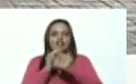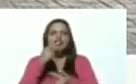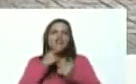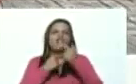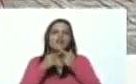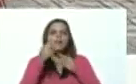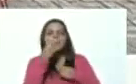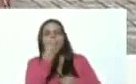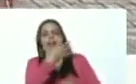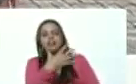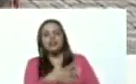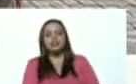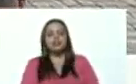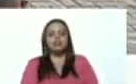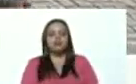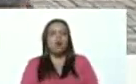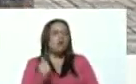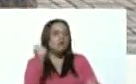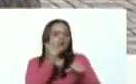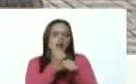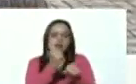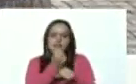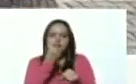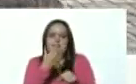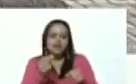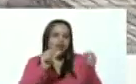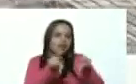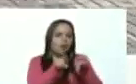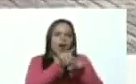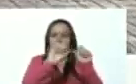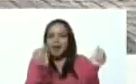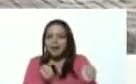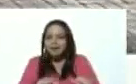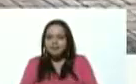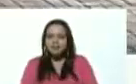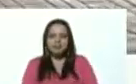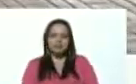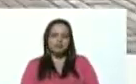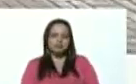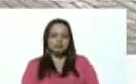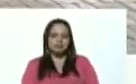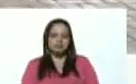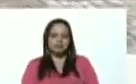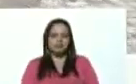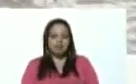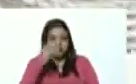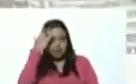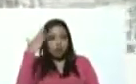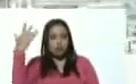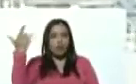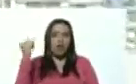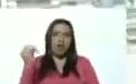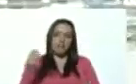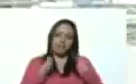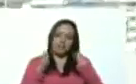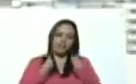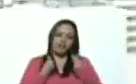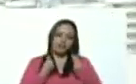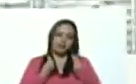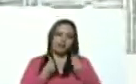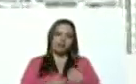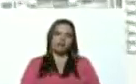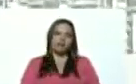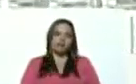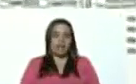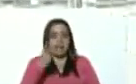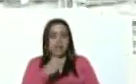bellos, una obra de arte, Paredes, una obra de arte. Ese sueño está vigente y estará